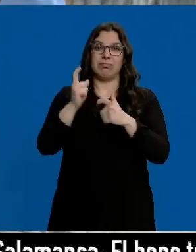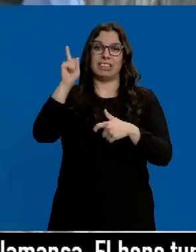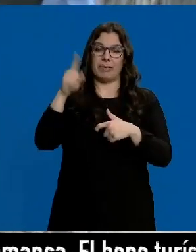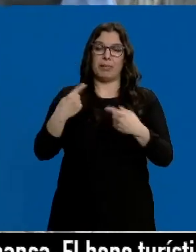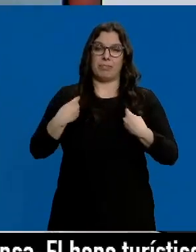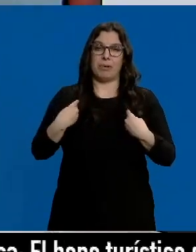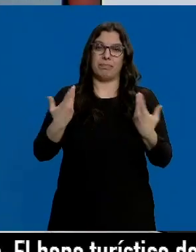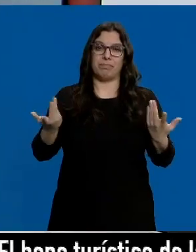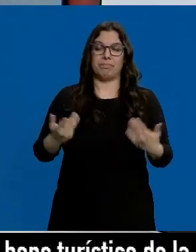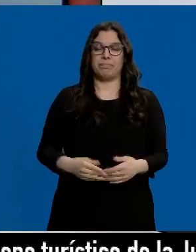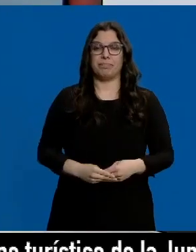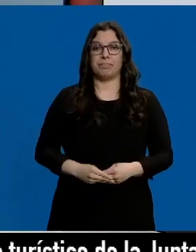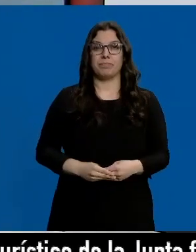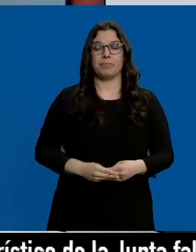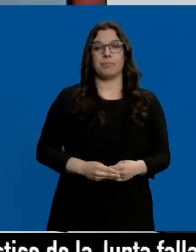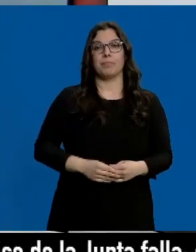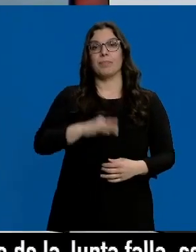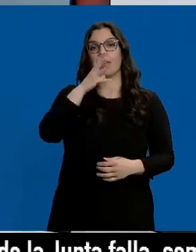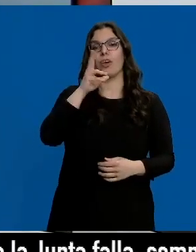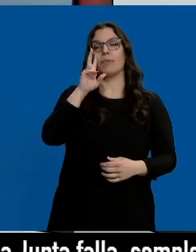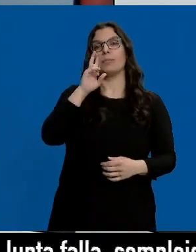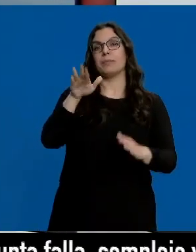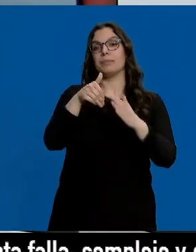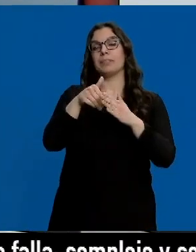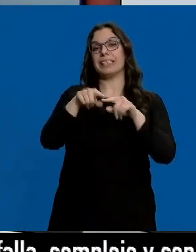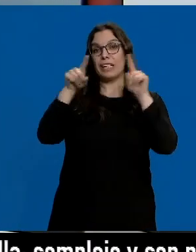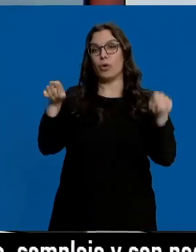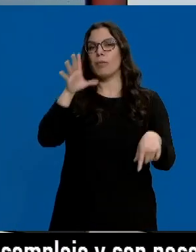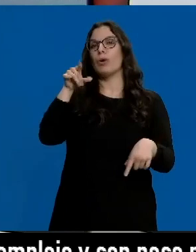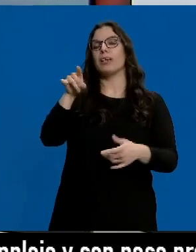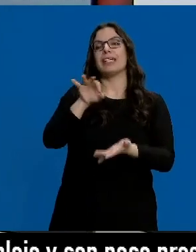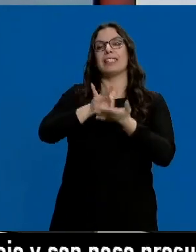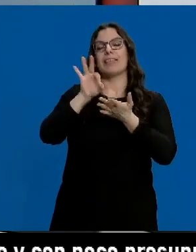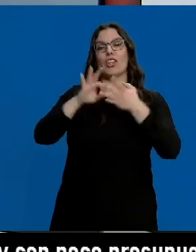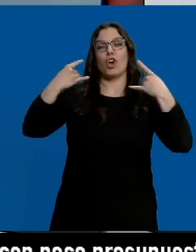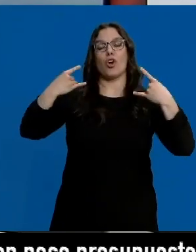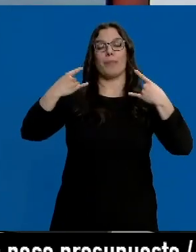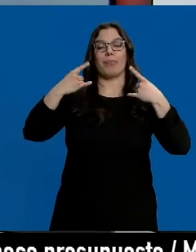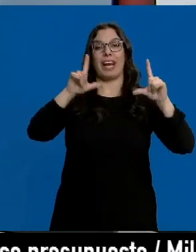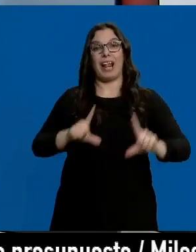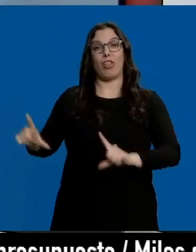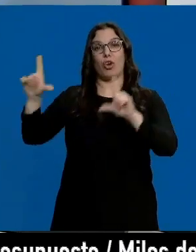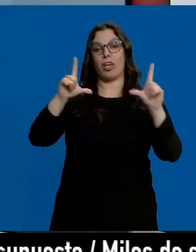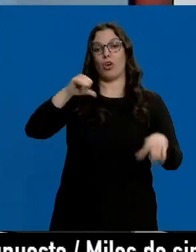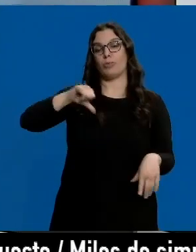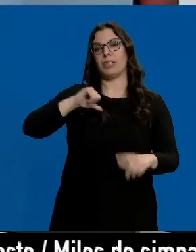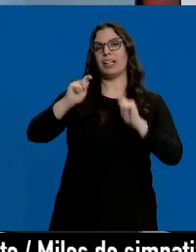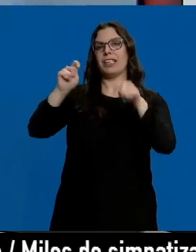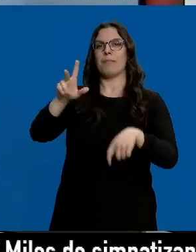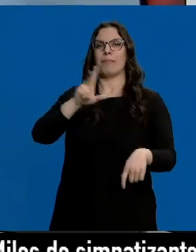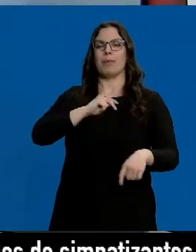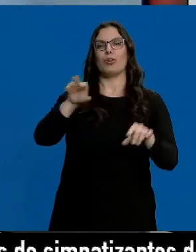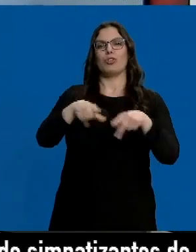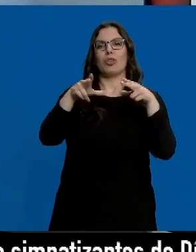despoblación. Y nos vamos ahora hasta Segovia porque allí el servicio de radiología del hospital ha sido premiado por la